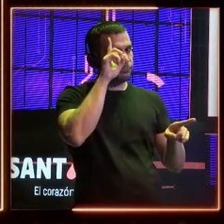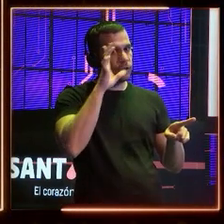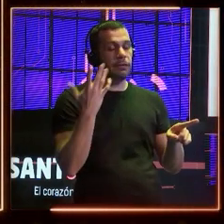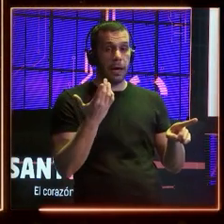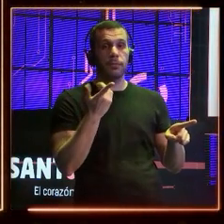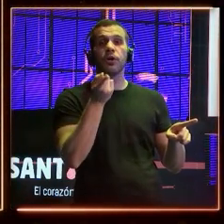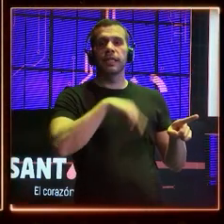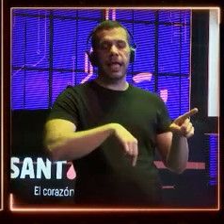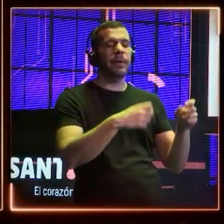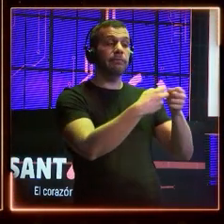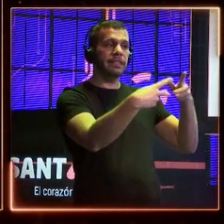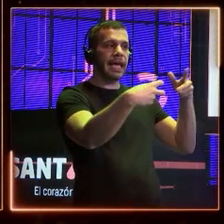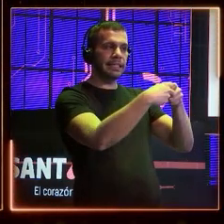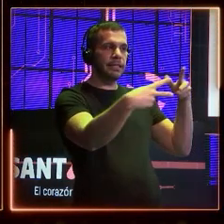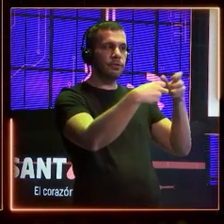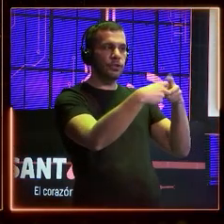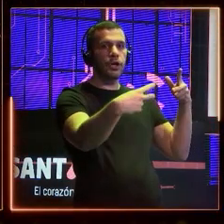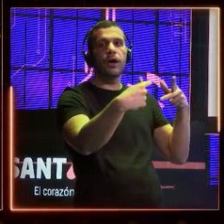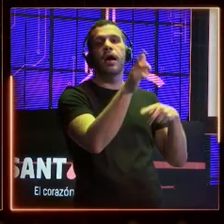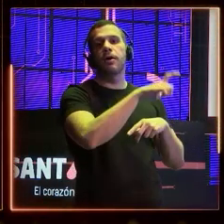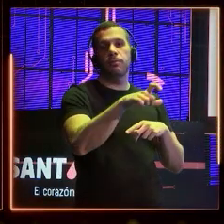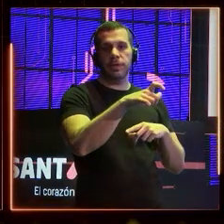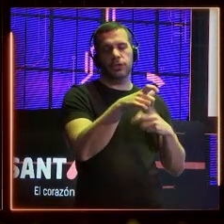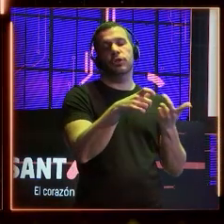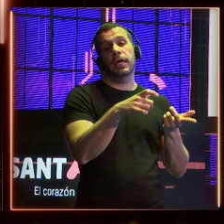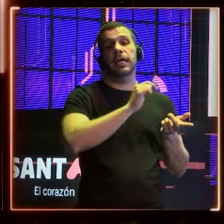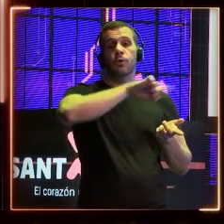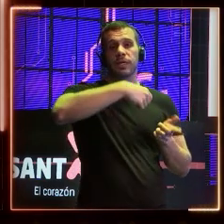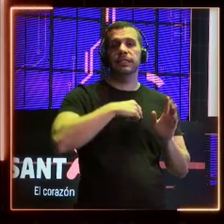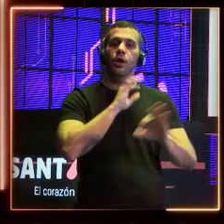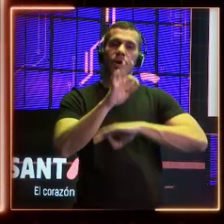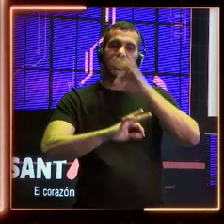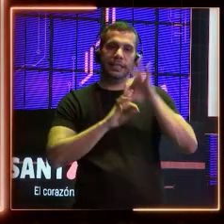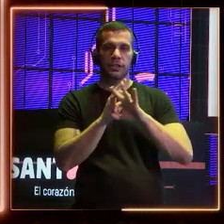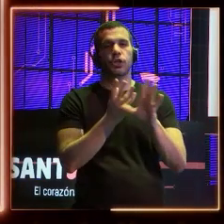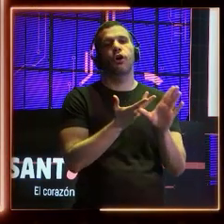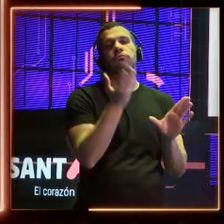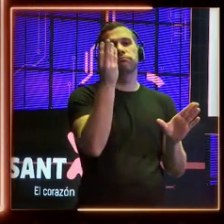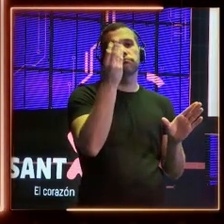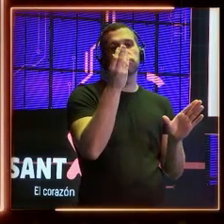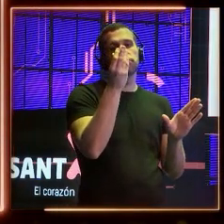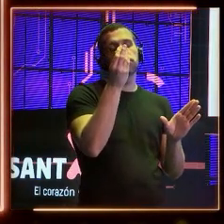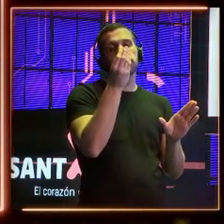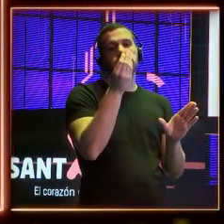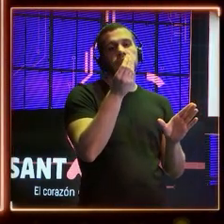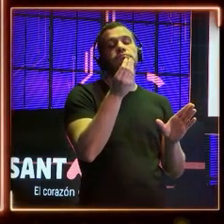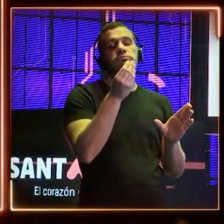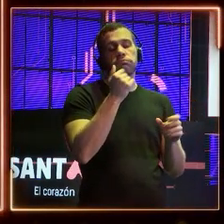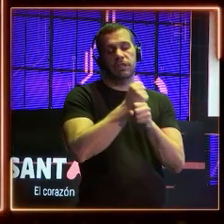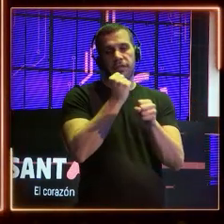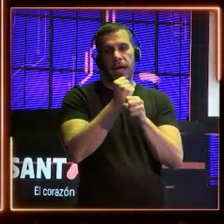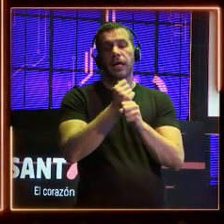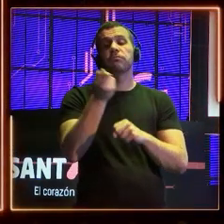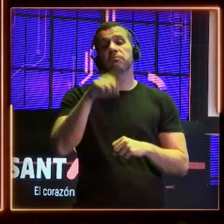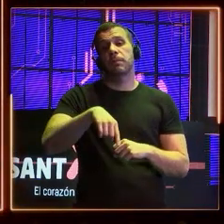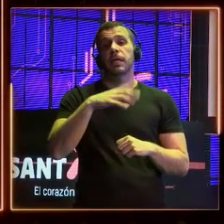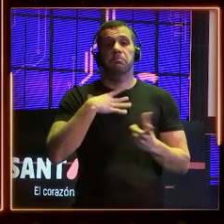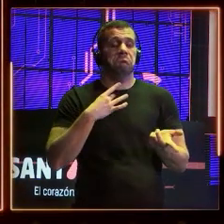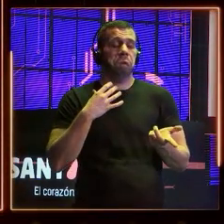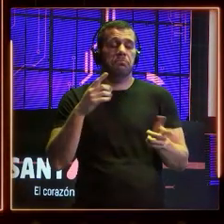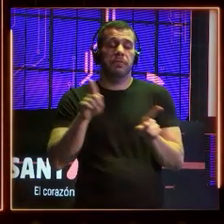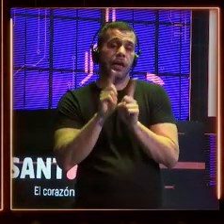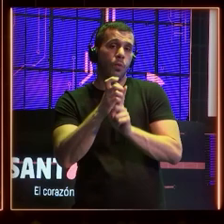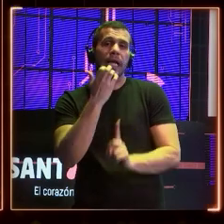de cualquiera de las personas que están trabajando dentro de nuestra organización sin necesidad desde que tengamos o que hablemos su idioma Y eso es